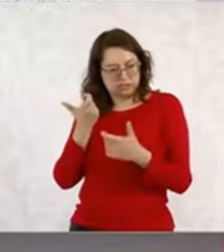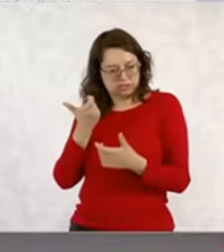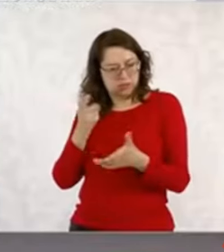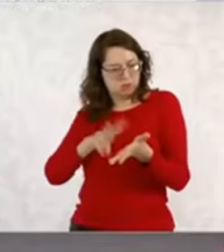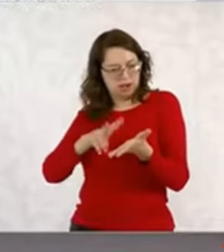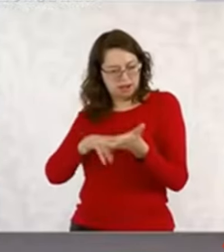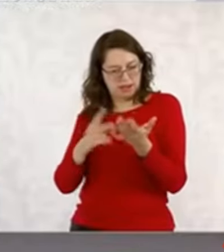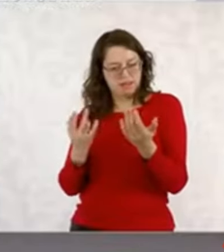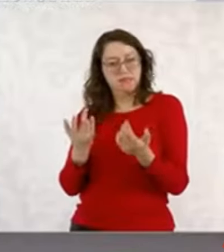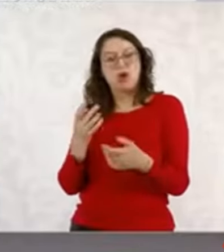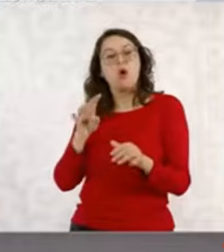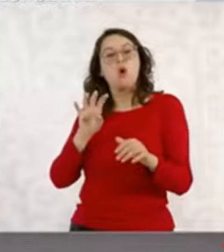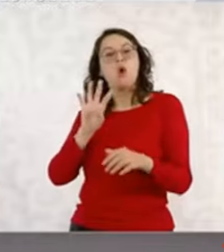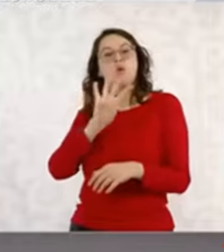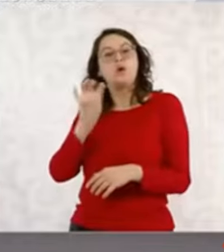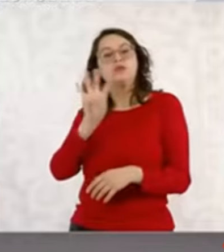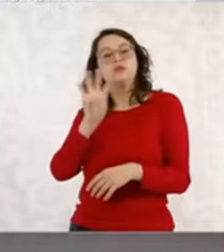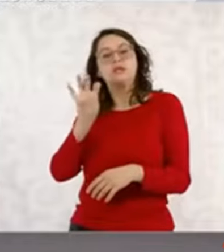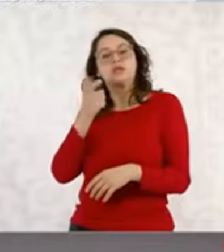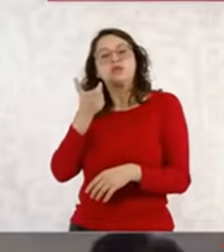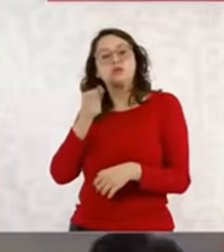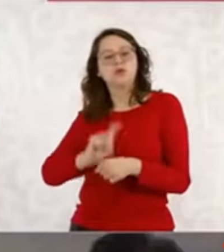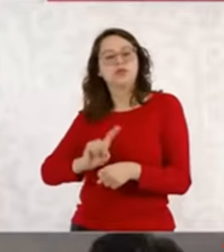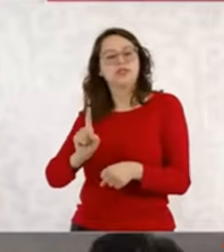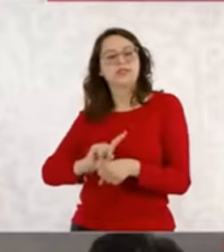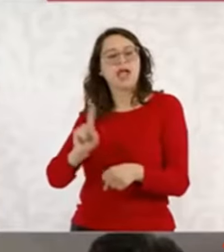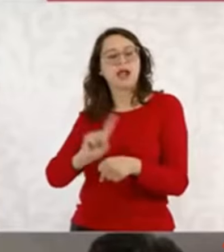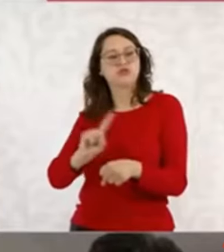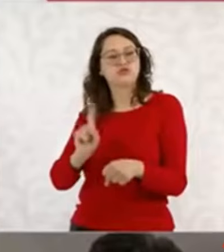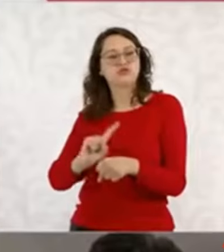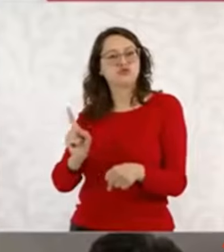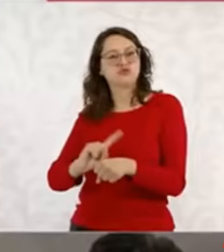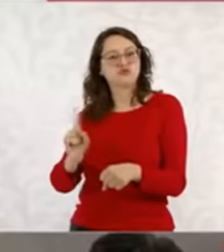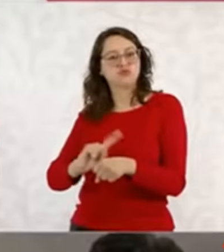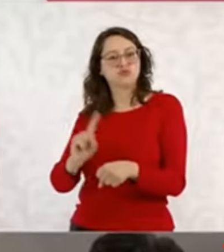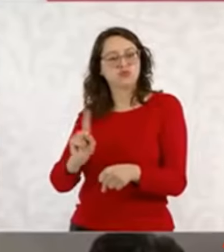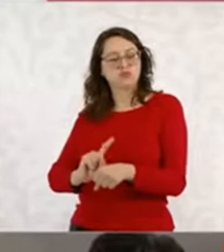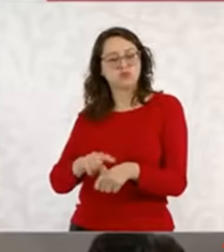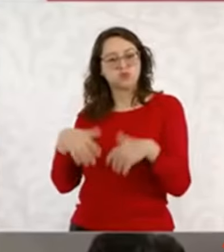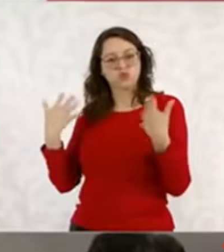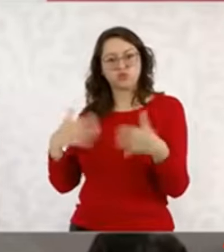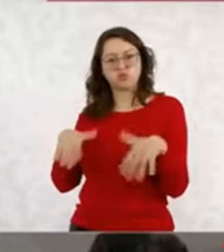El nivel más alto de salario mínimo de toda la historia de México.